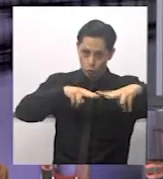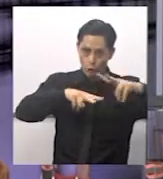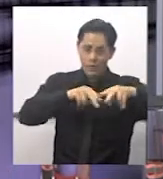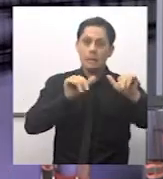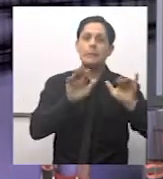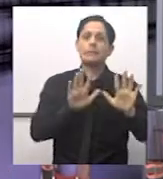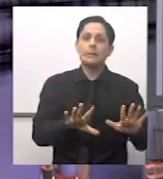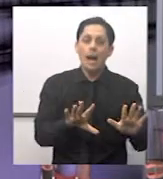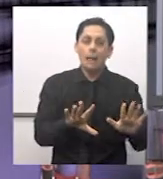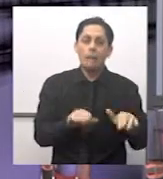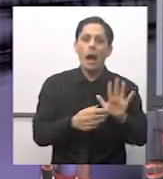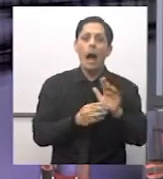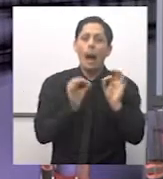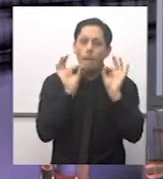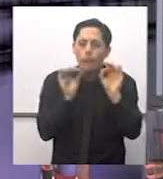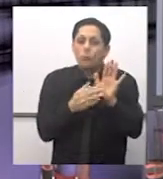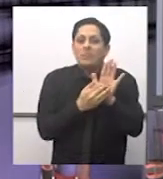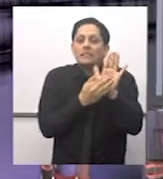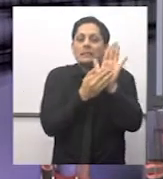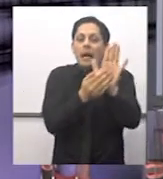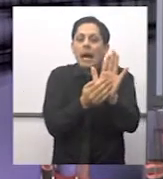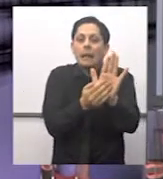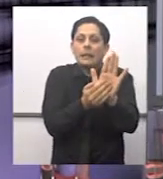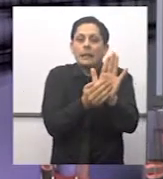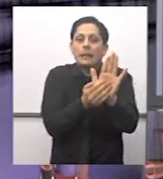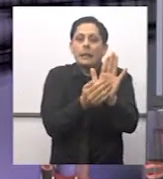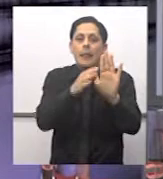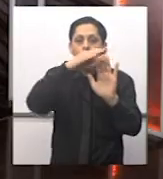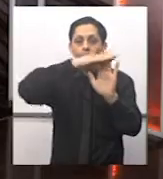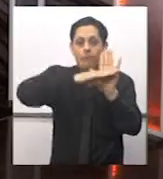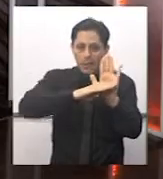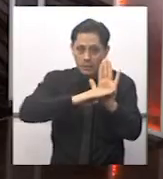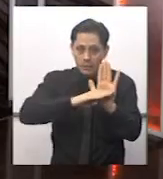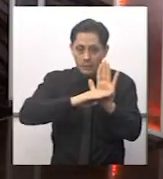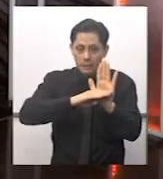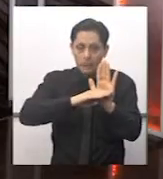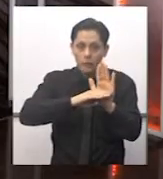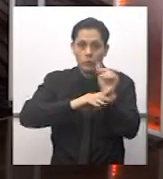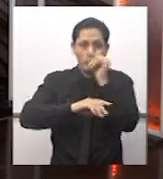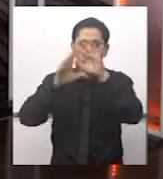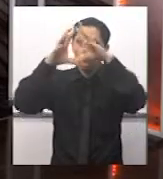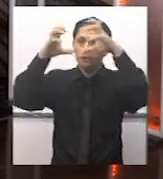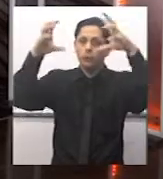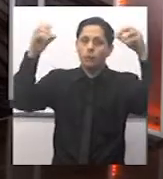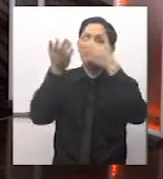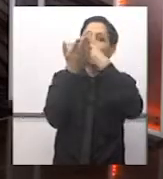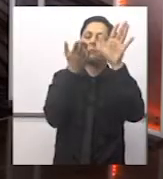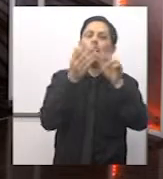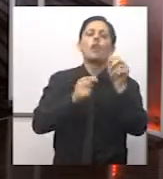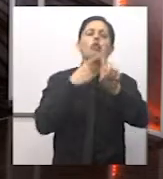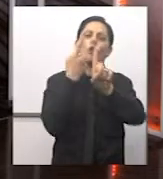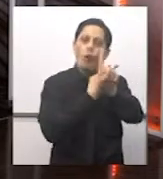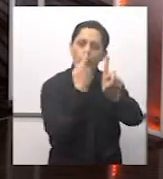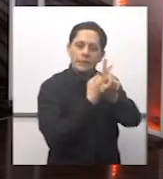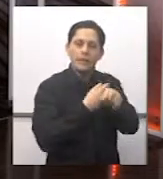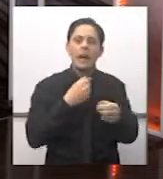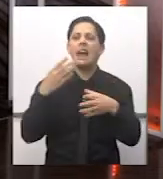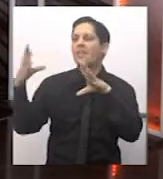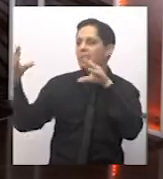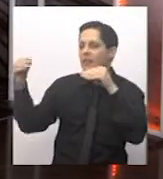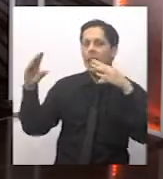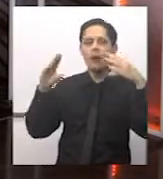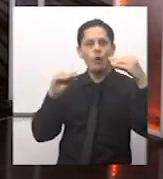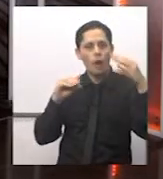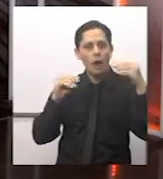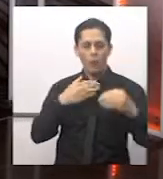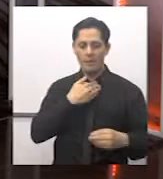de descontaminación, pero en forma pacífica, en forma conversada, en forma dialogada, que es como el presidente nos ha pedido que solucionen los